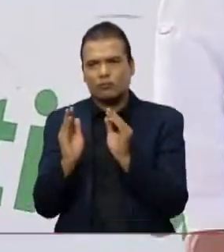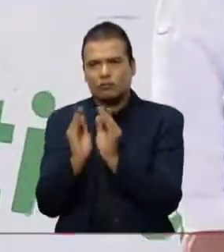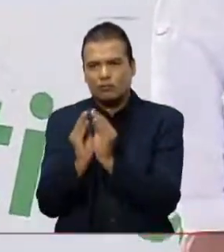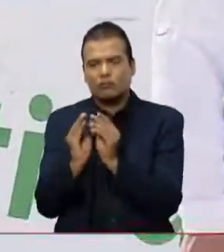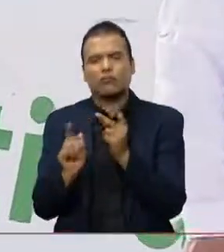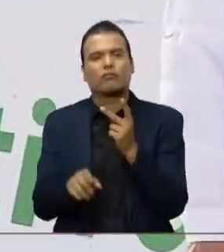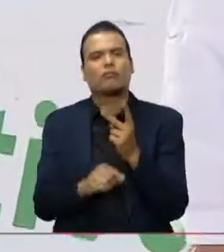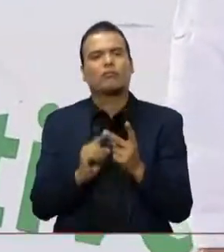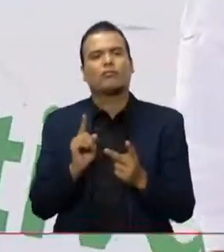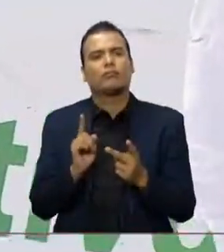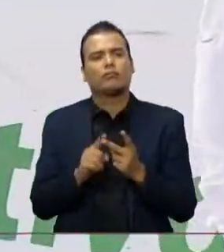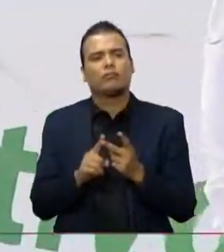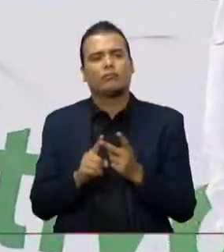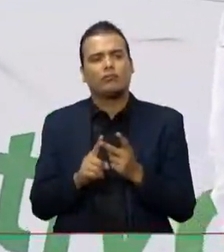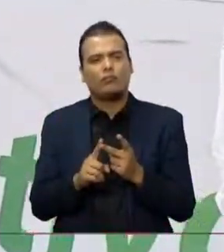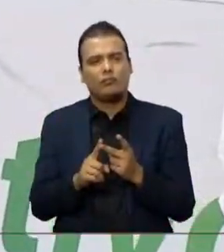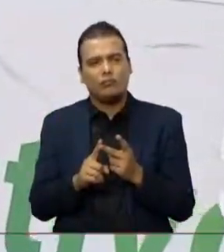familiar,